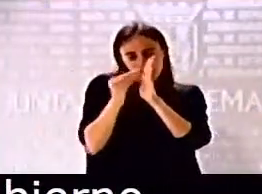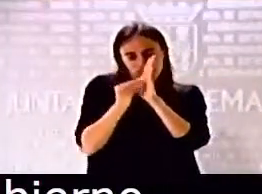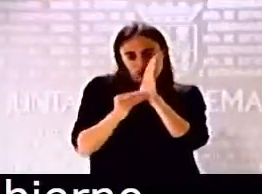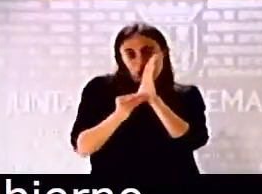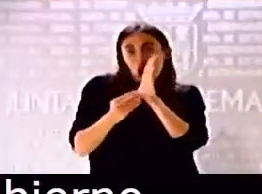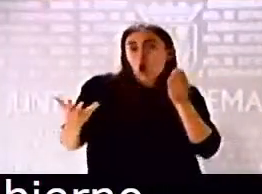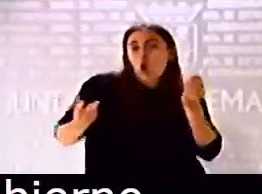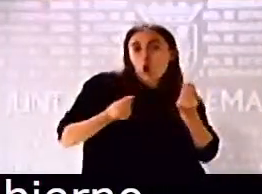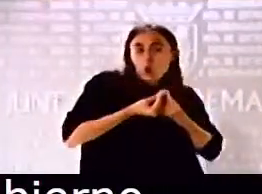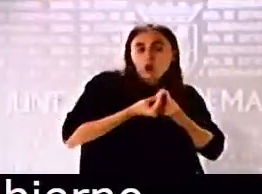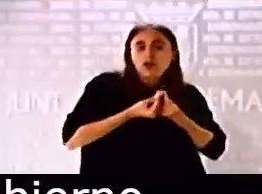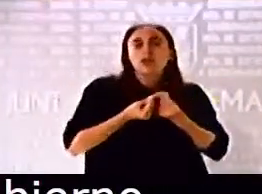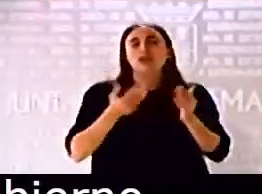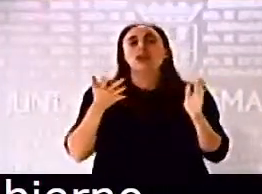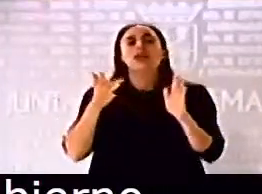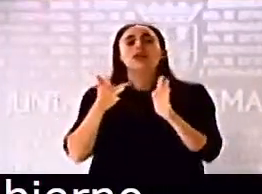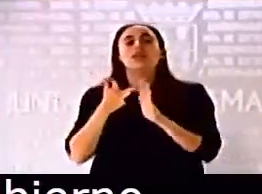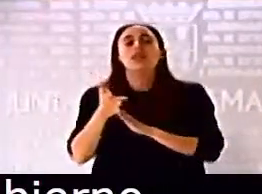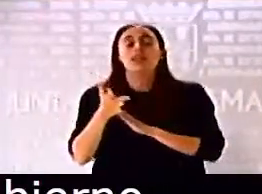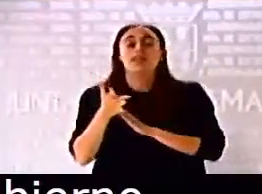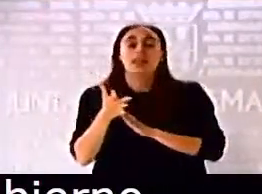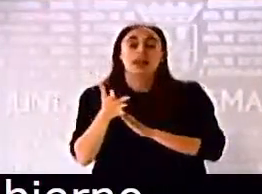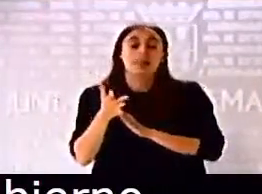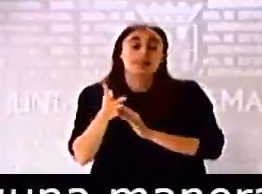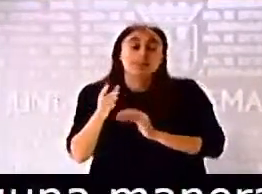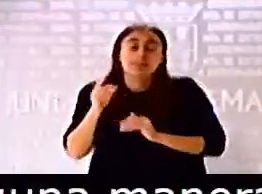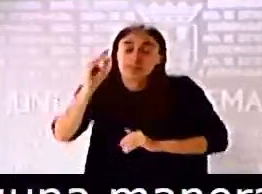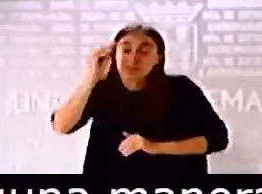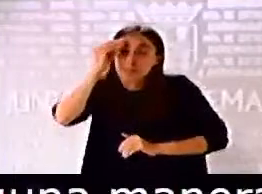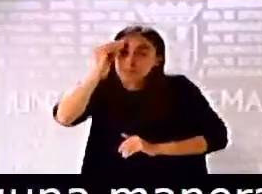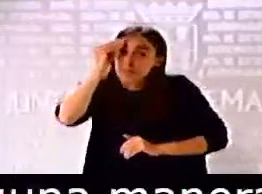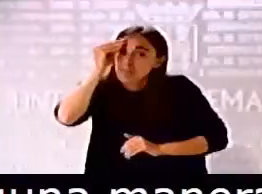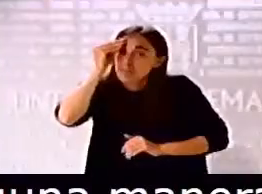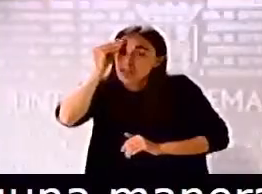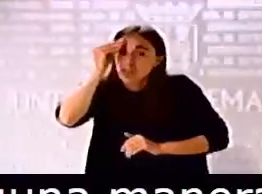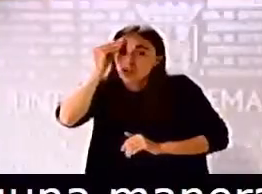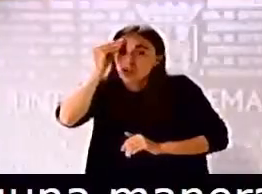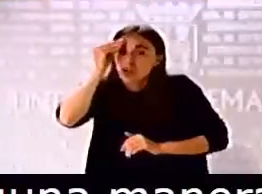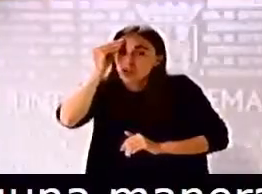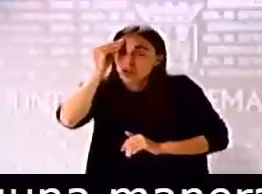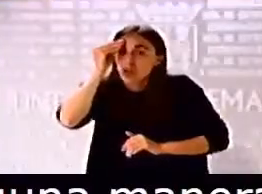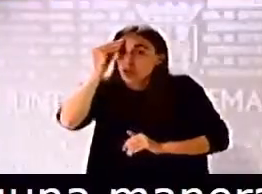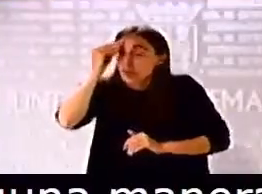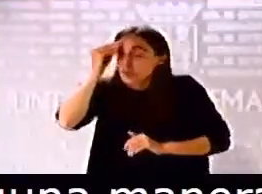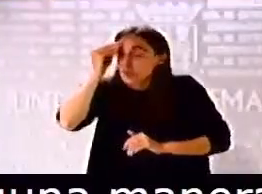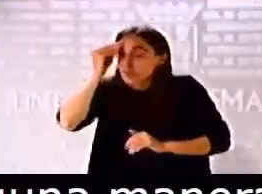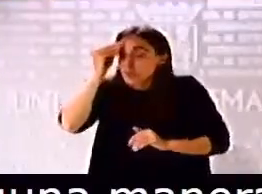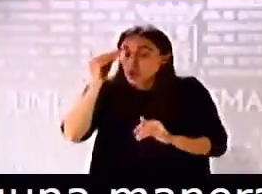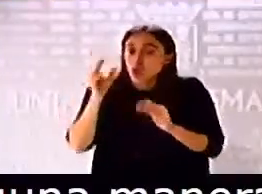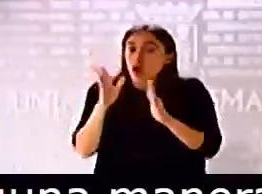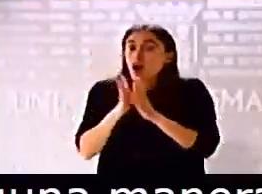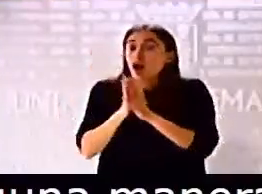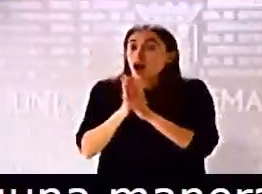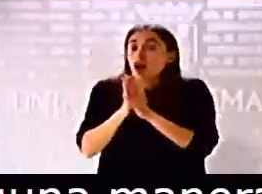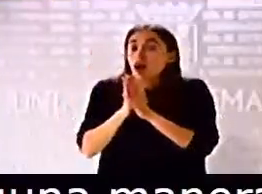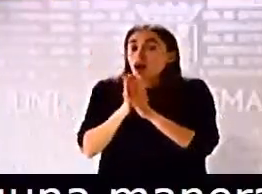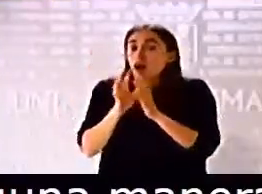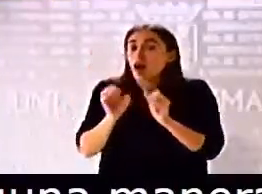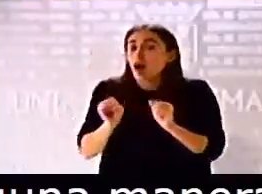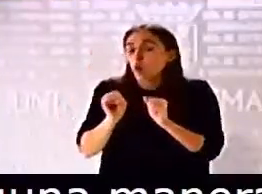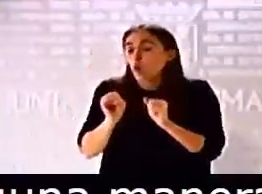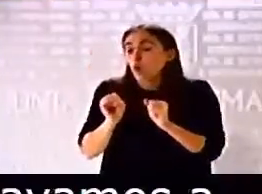y por lo tanto, en principio, descarto que vayamos a tomar ninguna decisión con